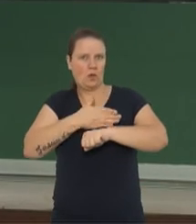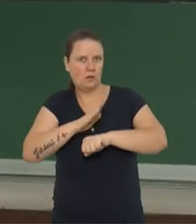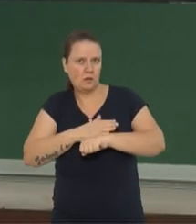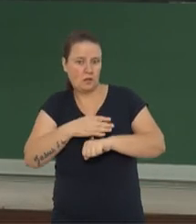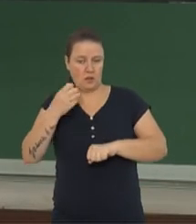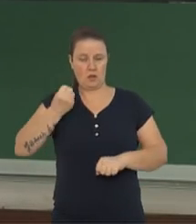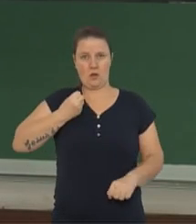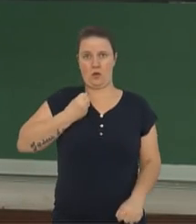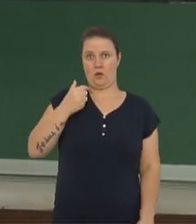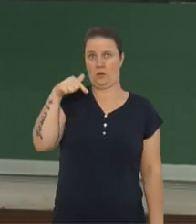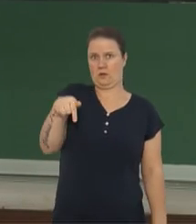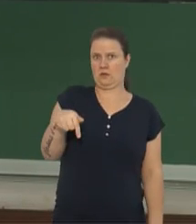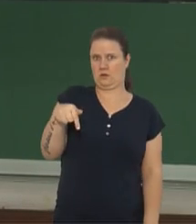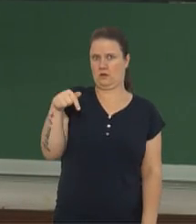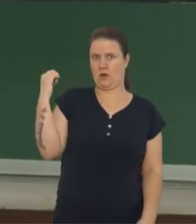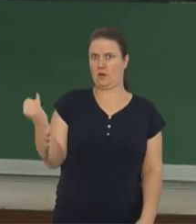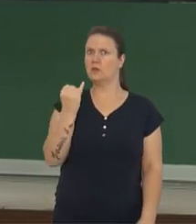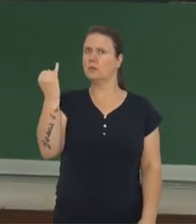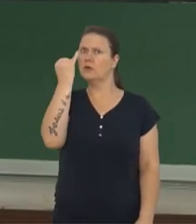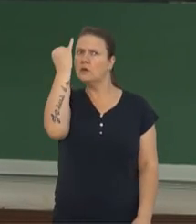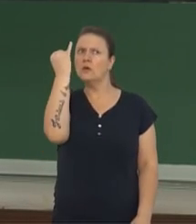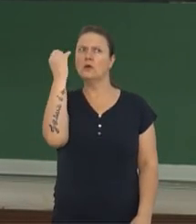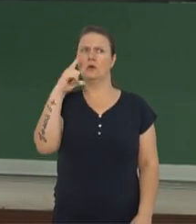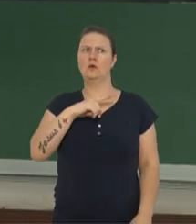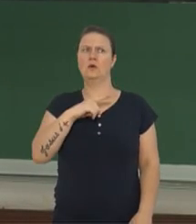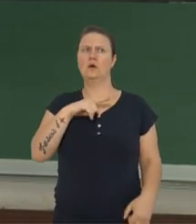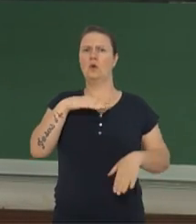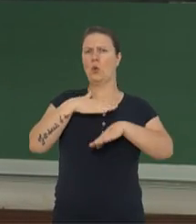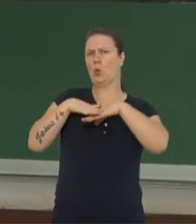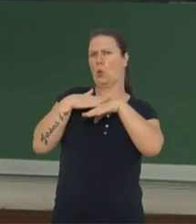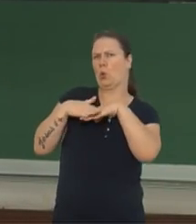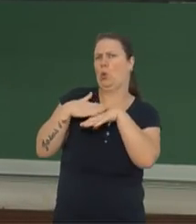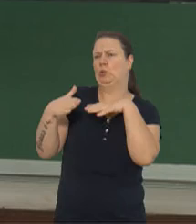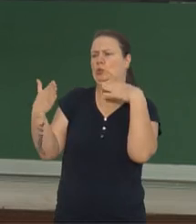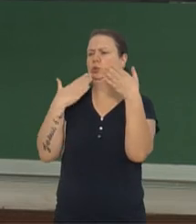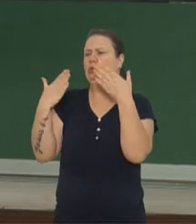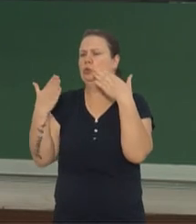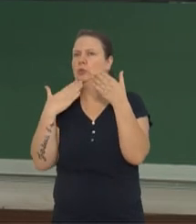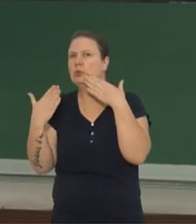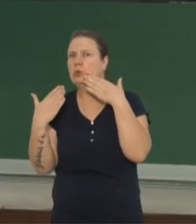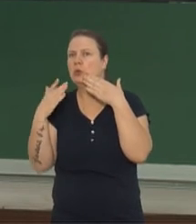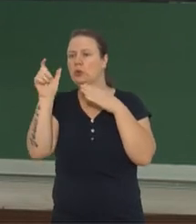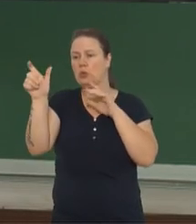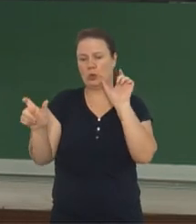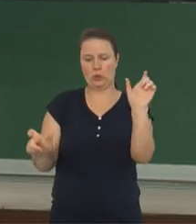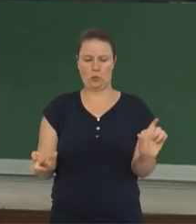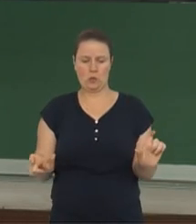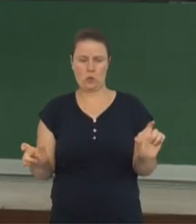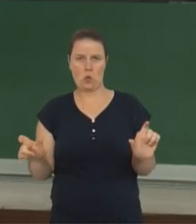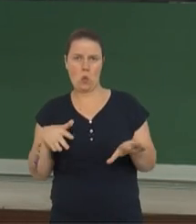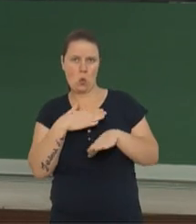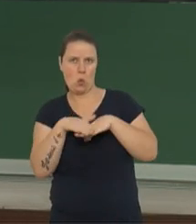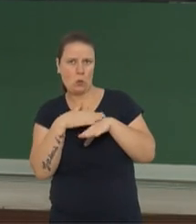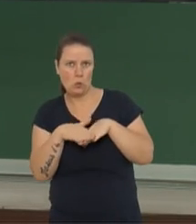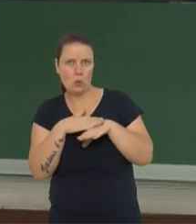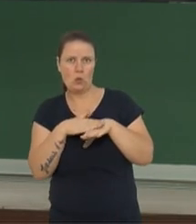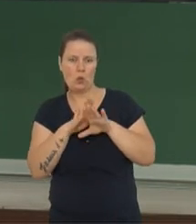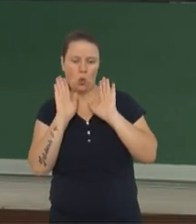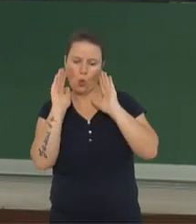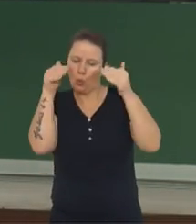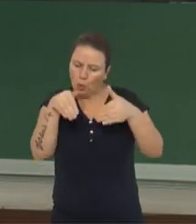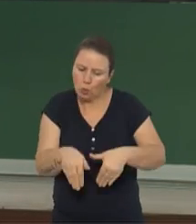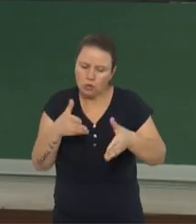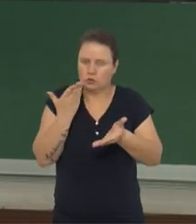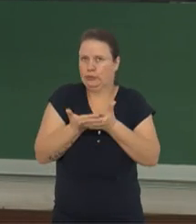7. Mira qué importante. Es una charla, una conversación entre dos personas, por lo menos, que están hablando justamente sobre los